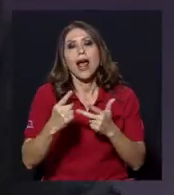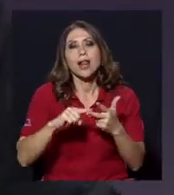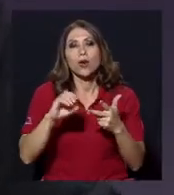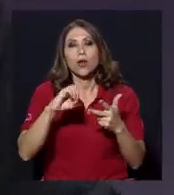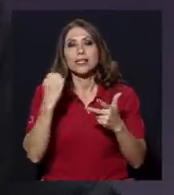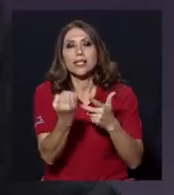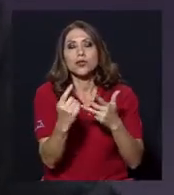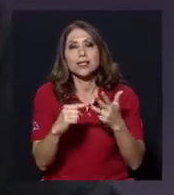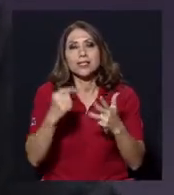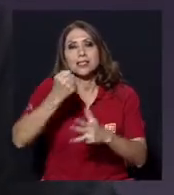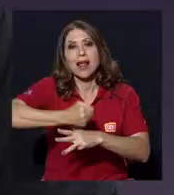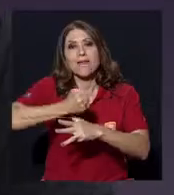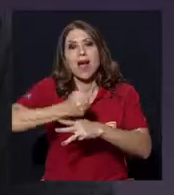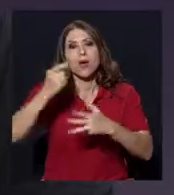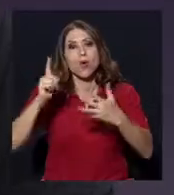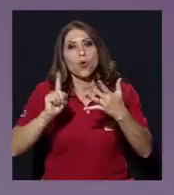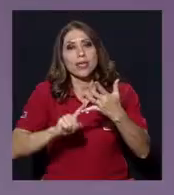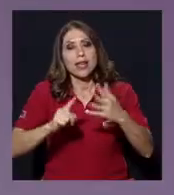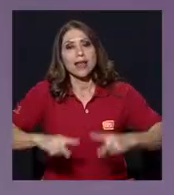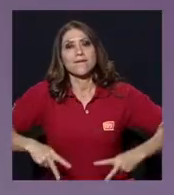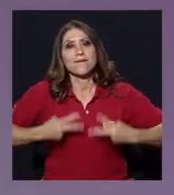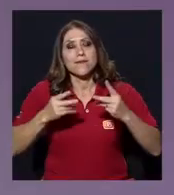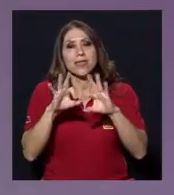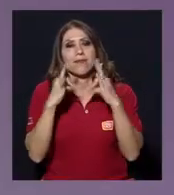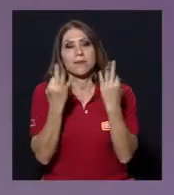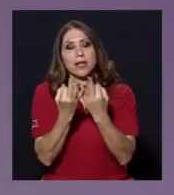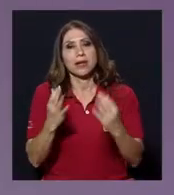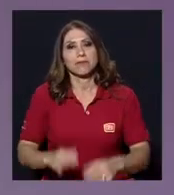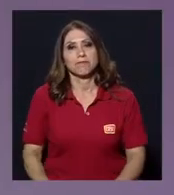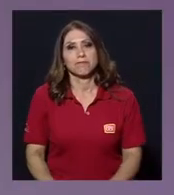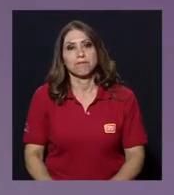vida, digamos, familiar. Por supuesto.